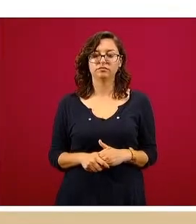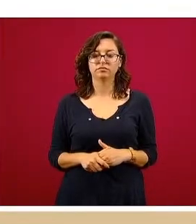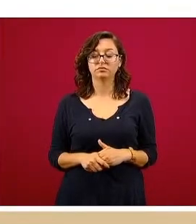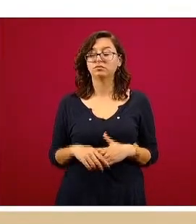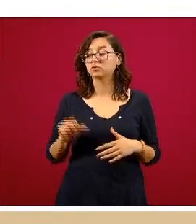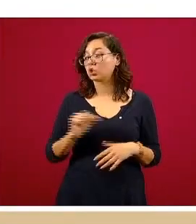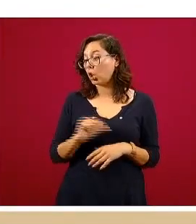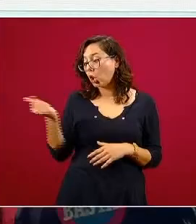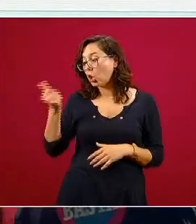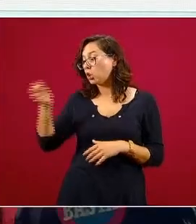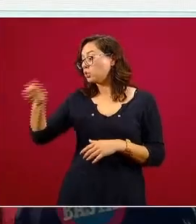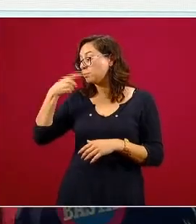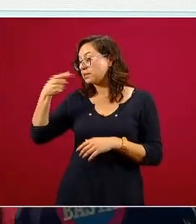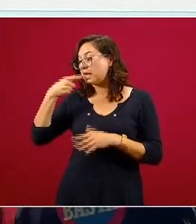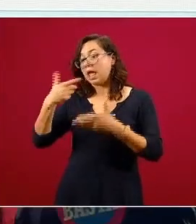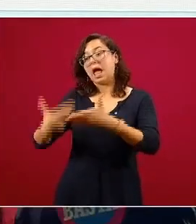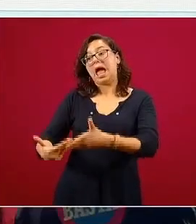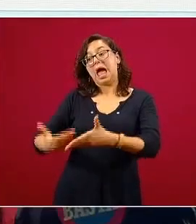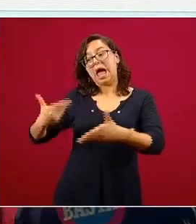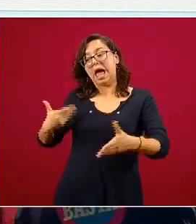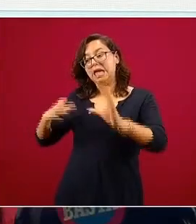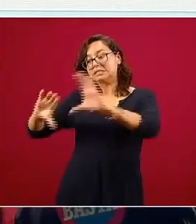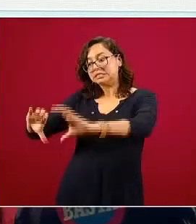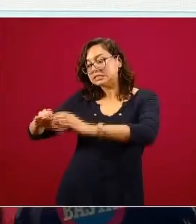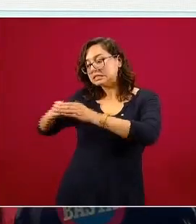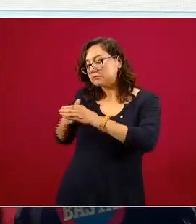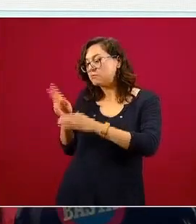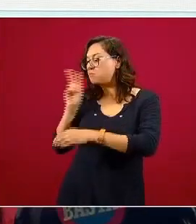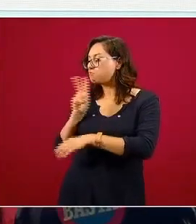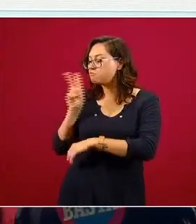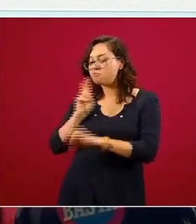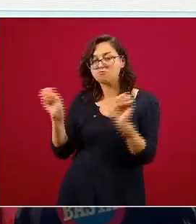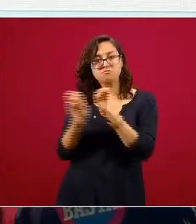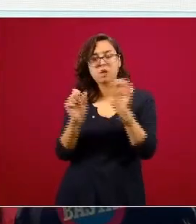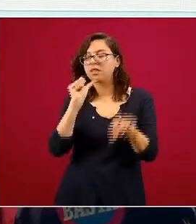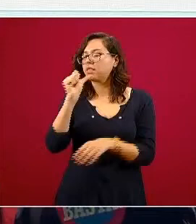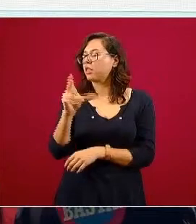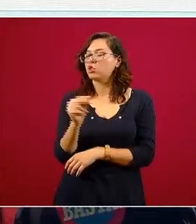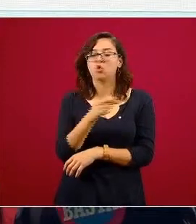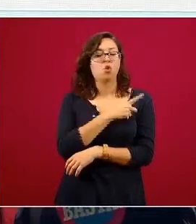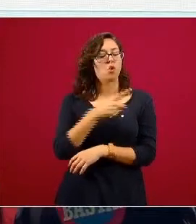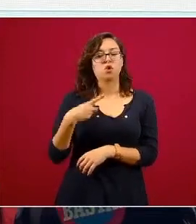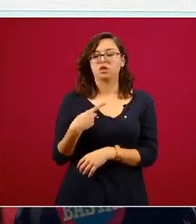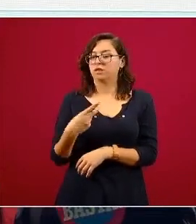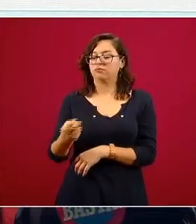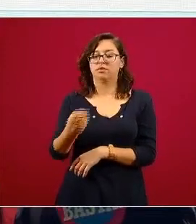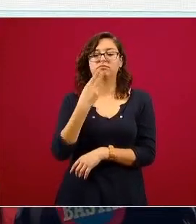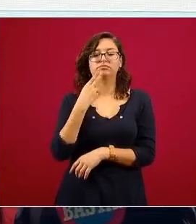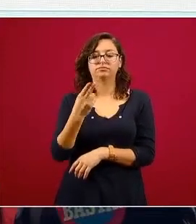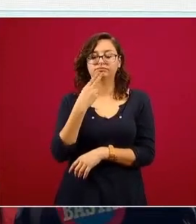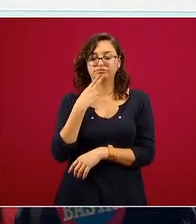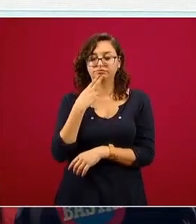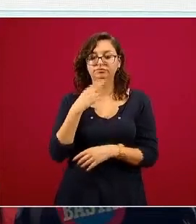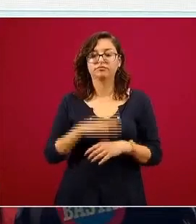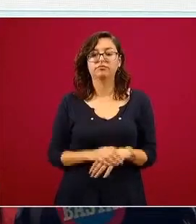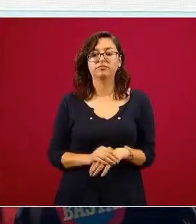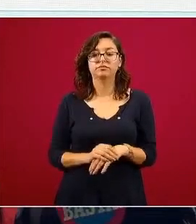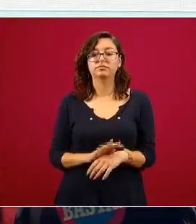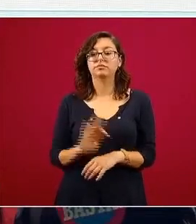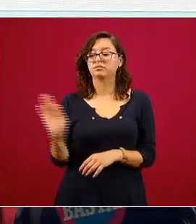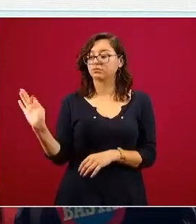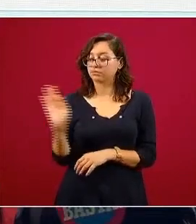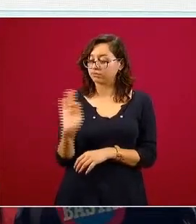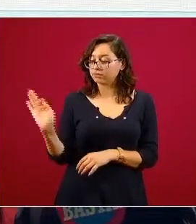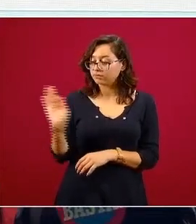no haya sido probado a través de ensayos clínicos controlados y cuyos resultados hayan sido